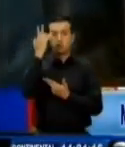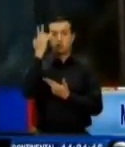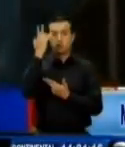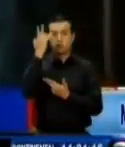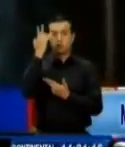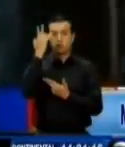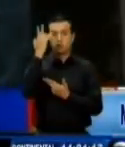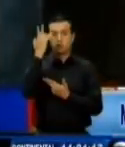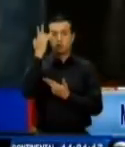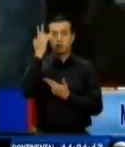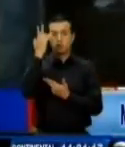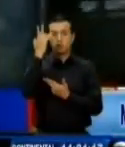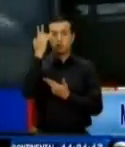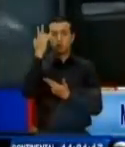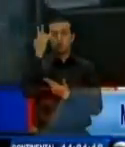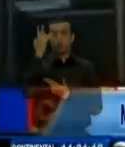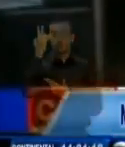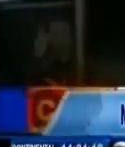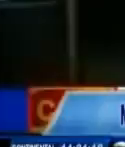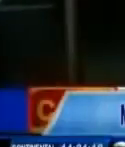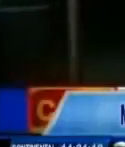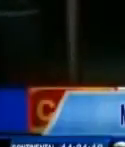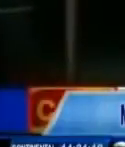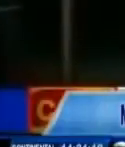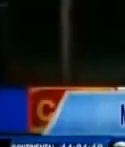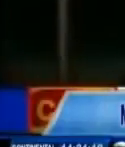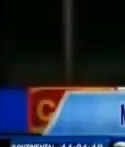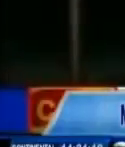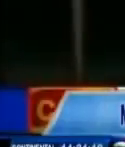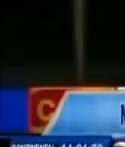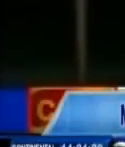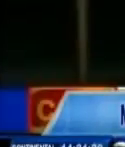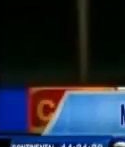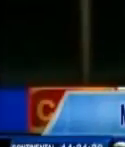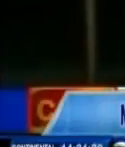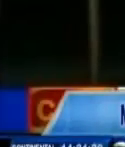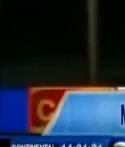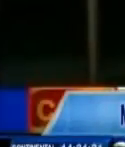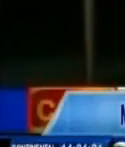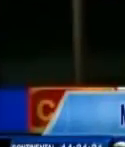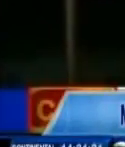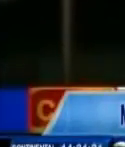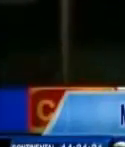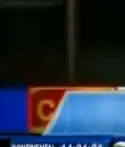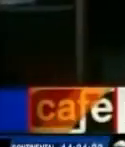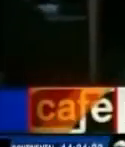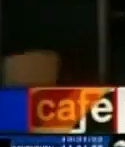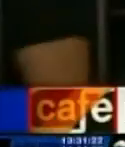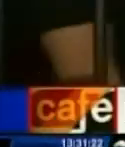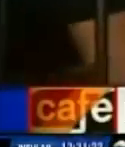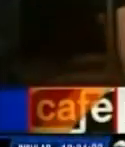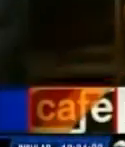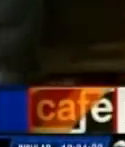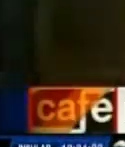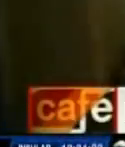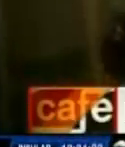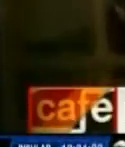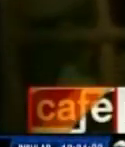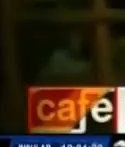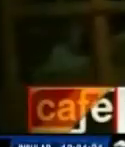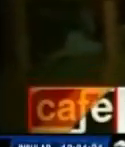gravedad que aún no son contabilizados. Guatemala tiene problemas de sobrepoblación carcelaria. Se conoce que 24